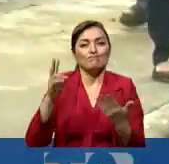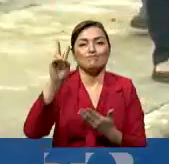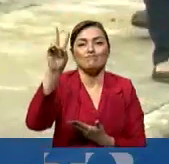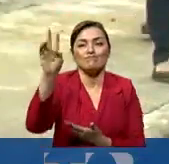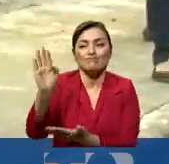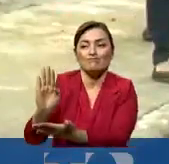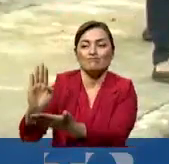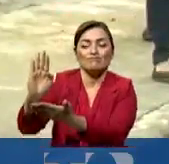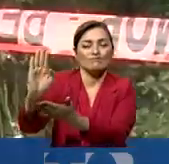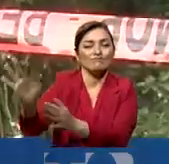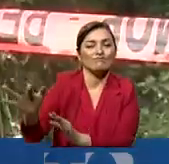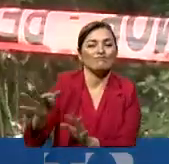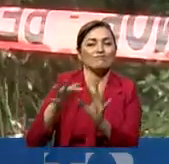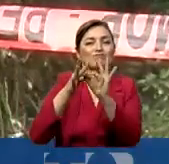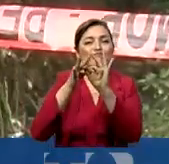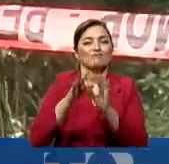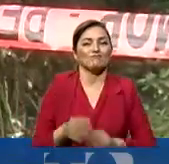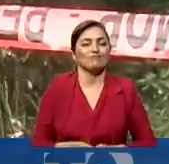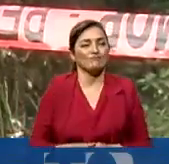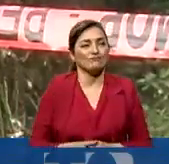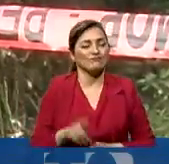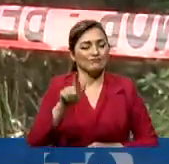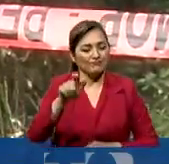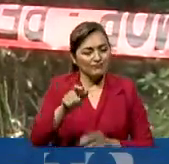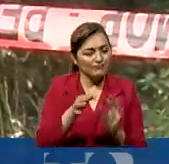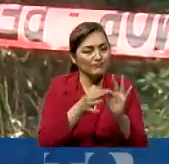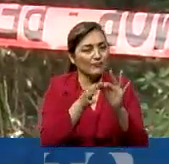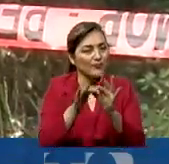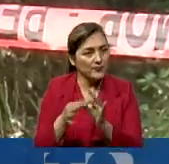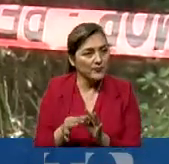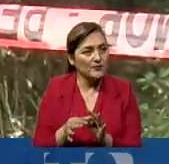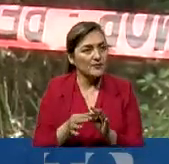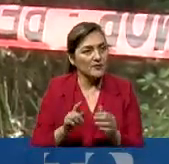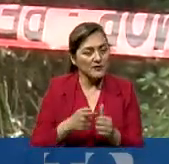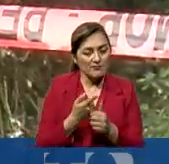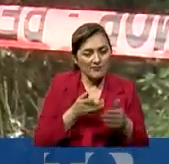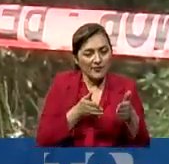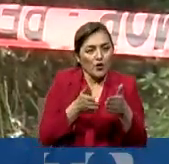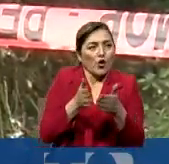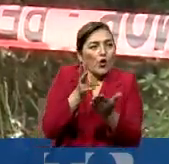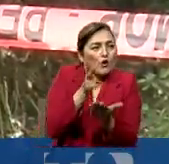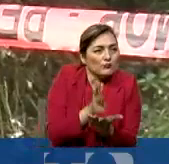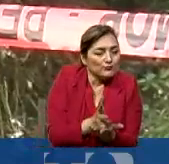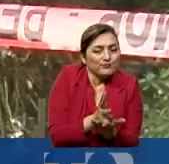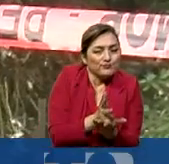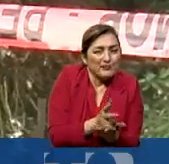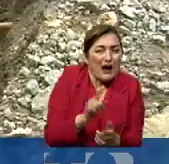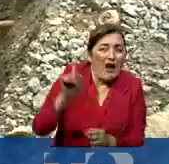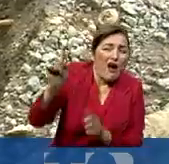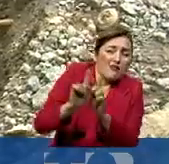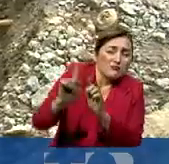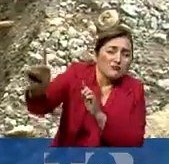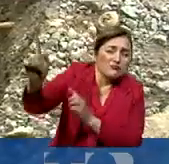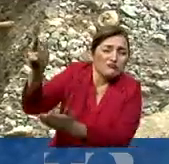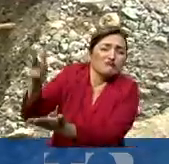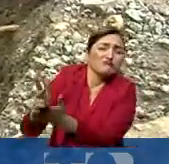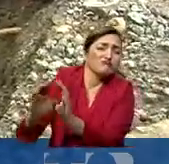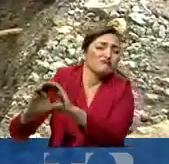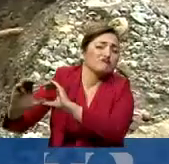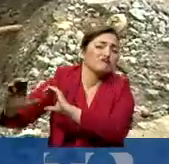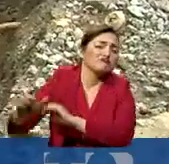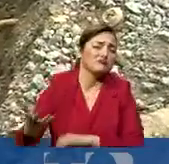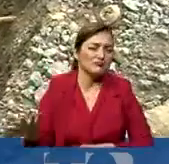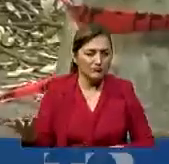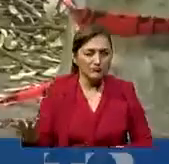barrios que se conforman. Necesitamos que nos arreglen, pues, porque este es principal. Aquí se paran los buses, ahorita se paran allá. Desde San Lorenzo, el